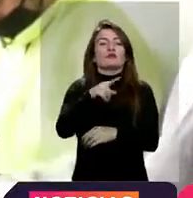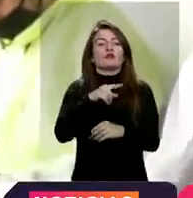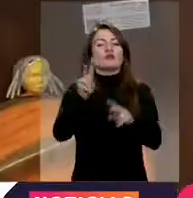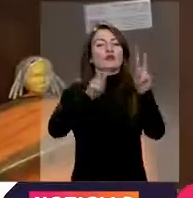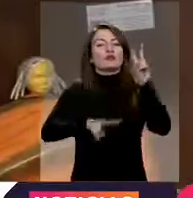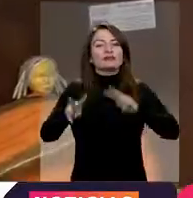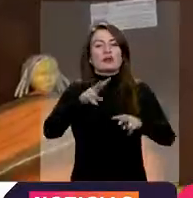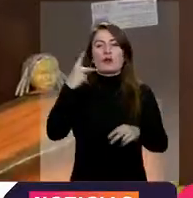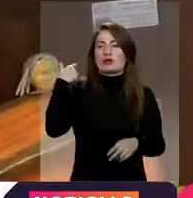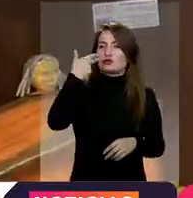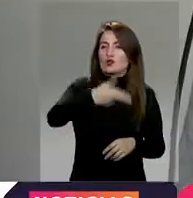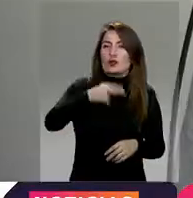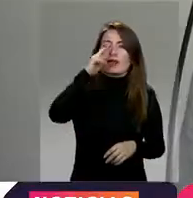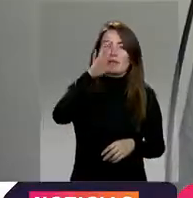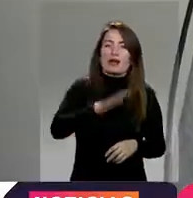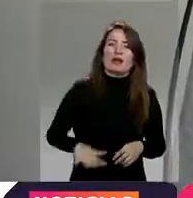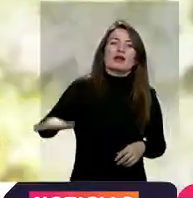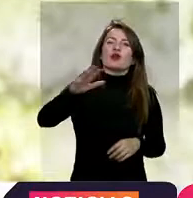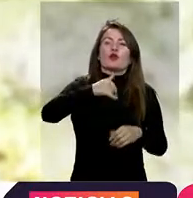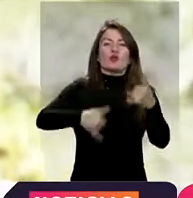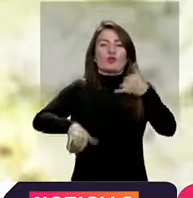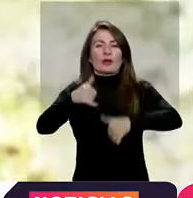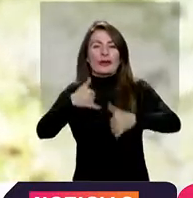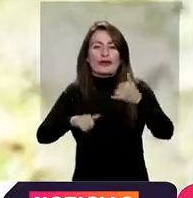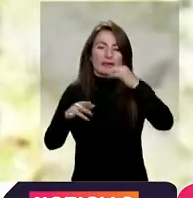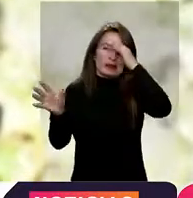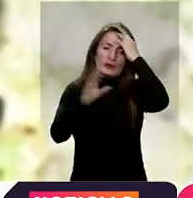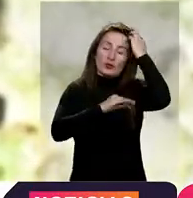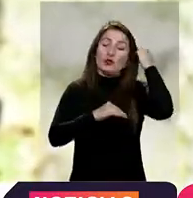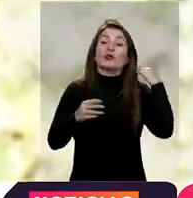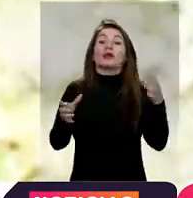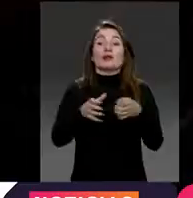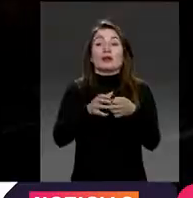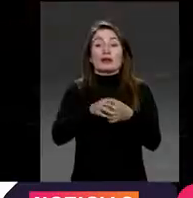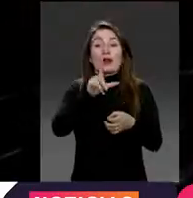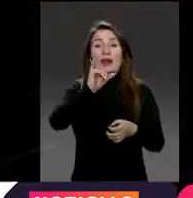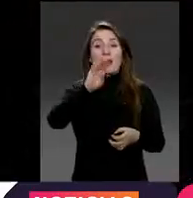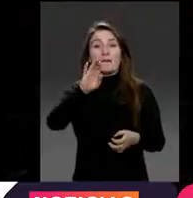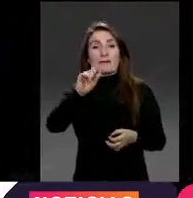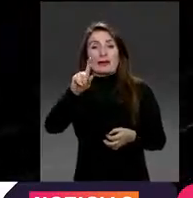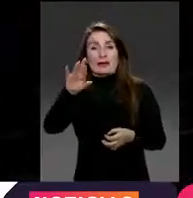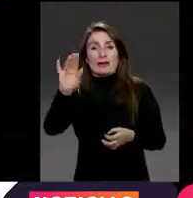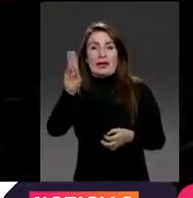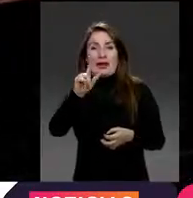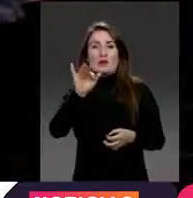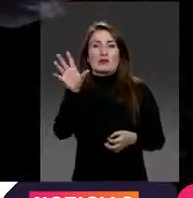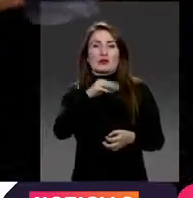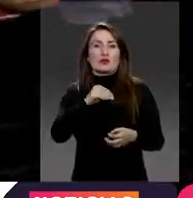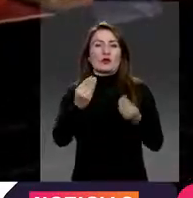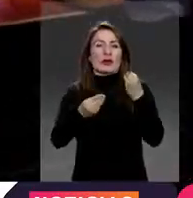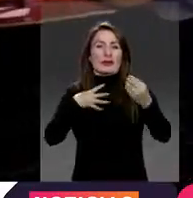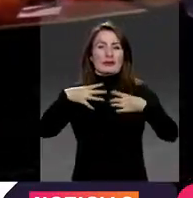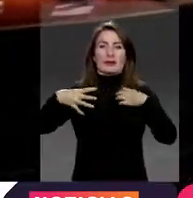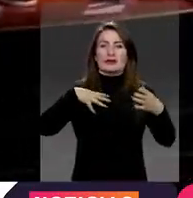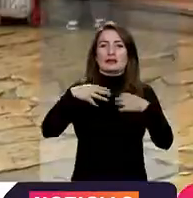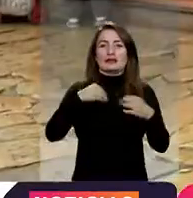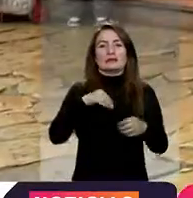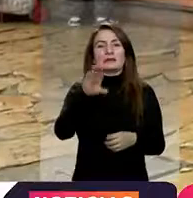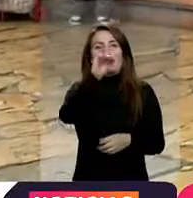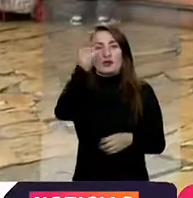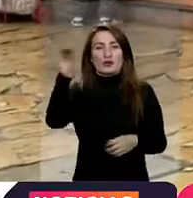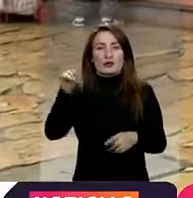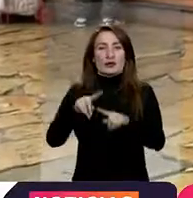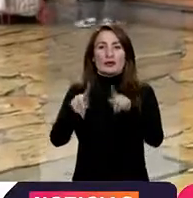Natural, un laboratorio de creación de juguetes, el teatro en miniatura Lambe Lambe y lo mejor en escena de los títeres y las marionetas.